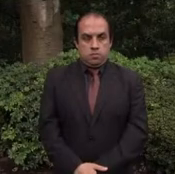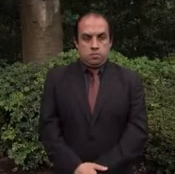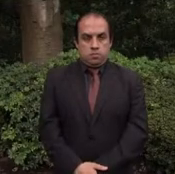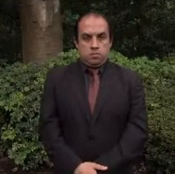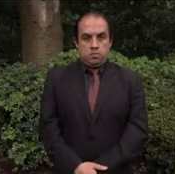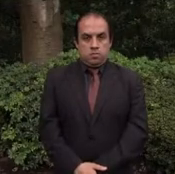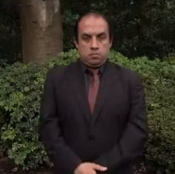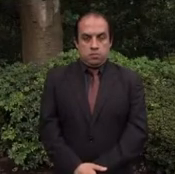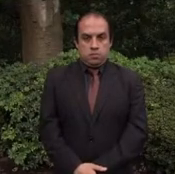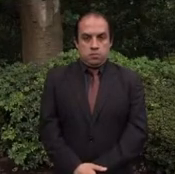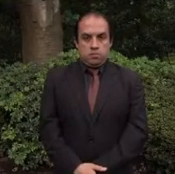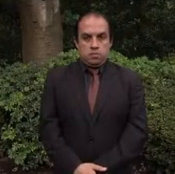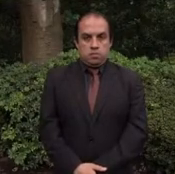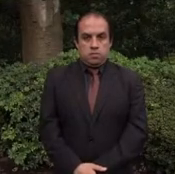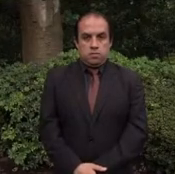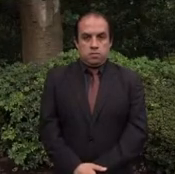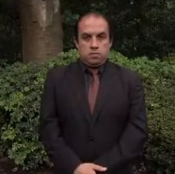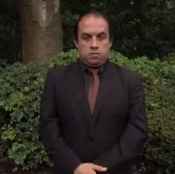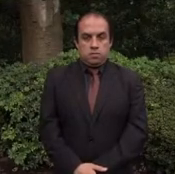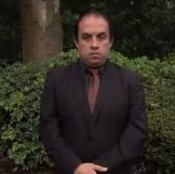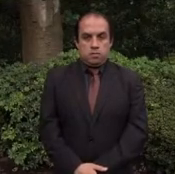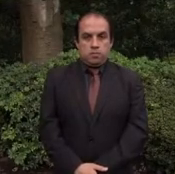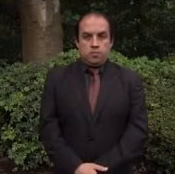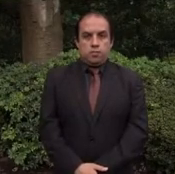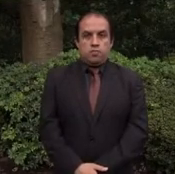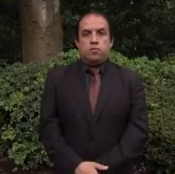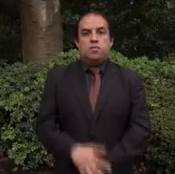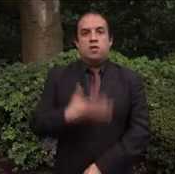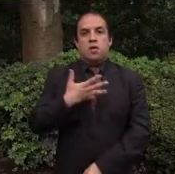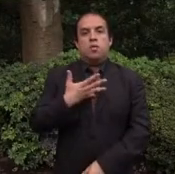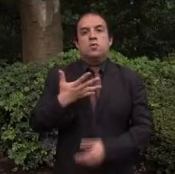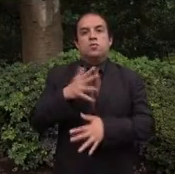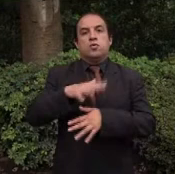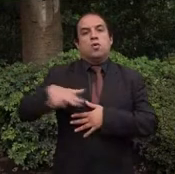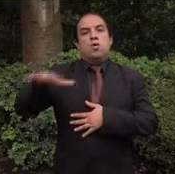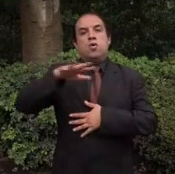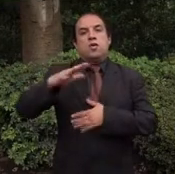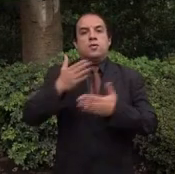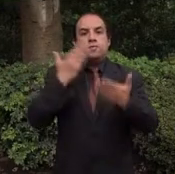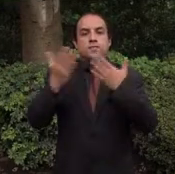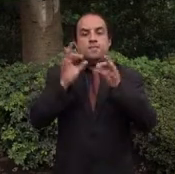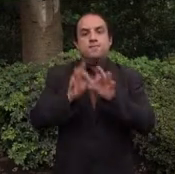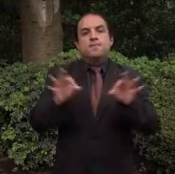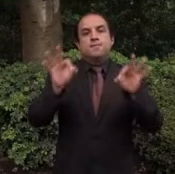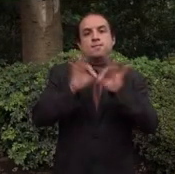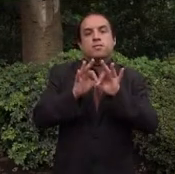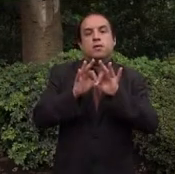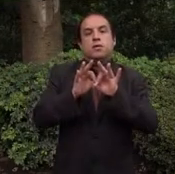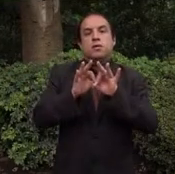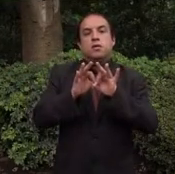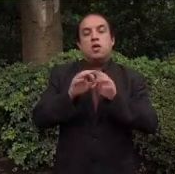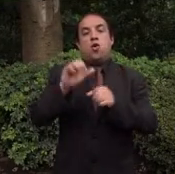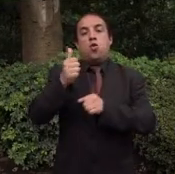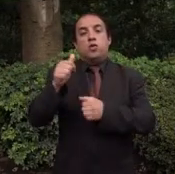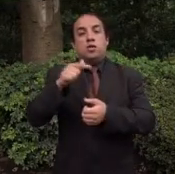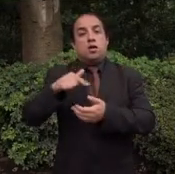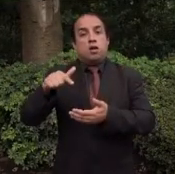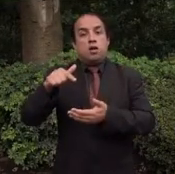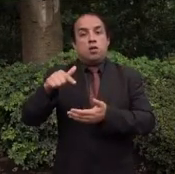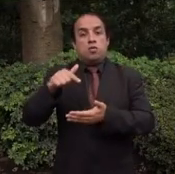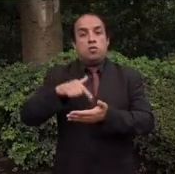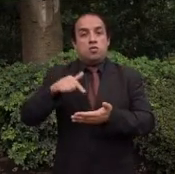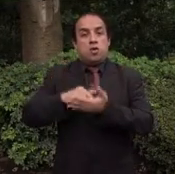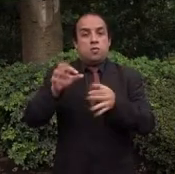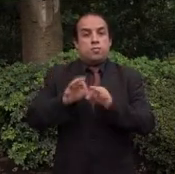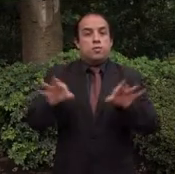Y hay una parte de estudios muy importante y la parte de recuperación y rescate de la tercera sección del bosque. Otra parte muy importante, si ustedes